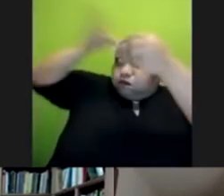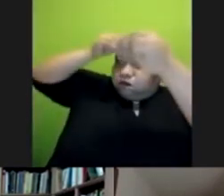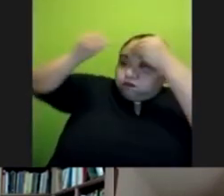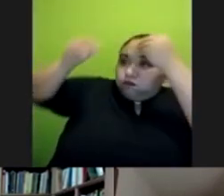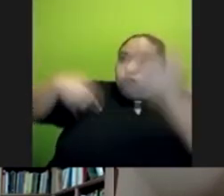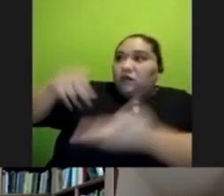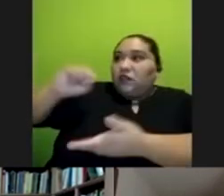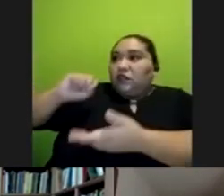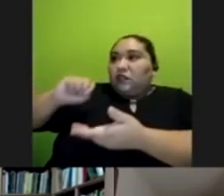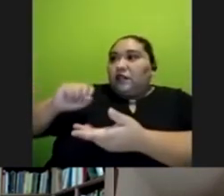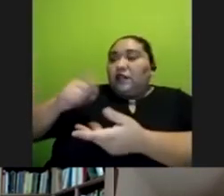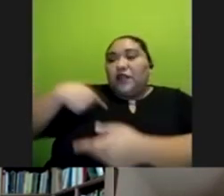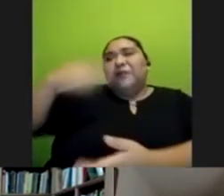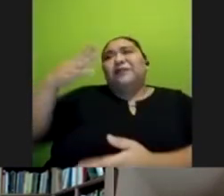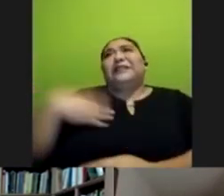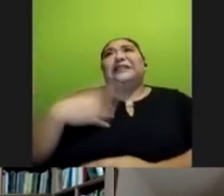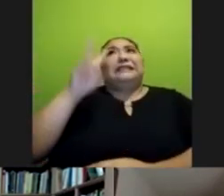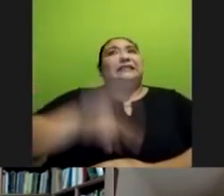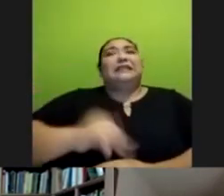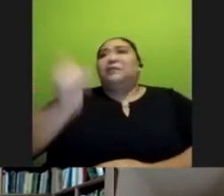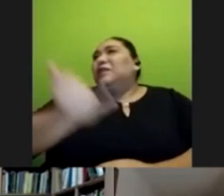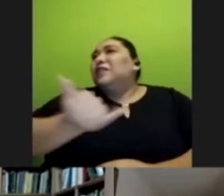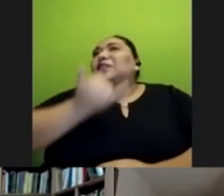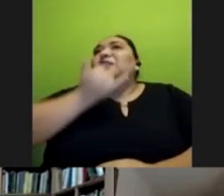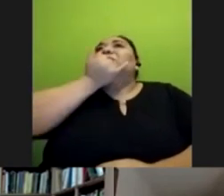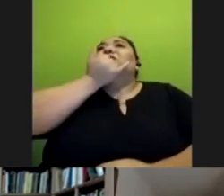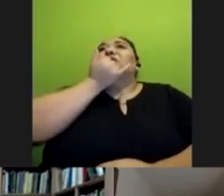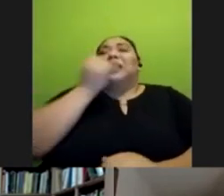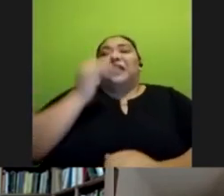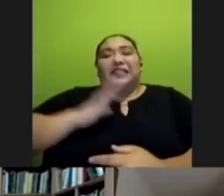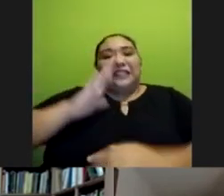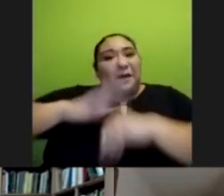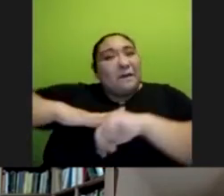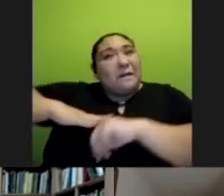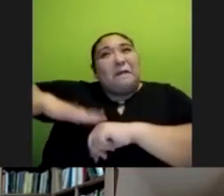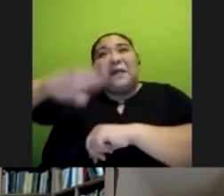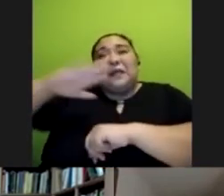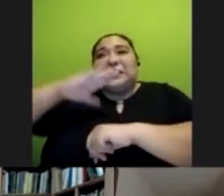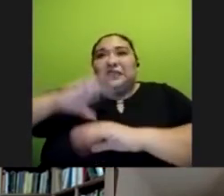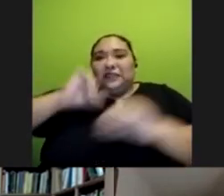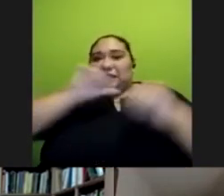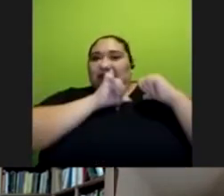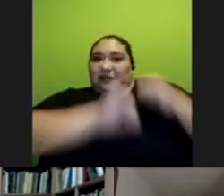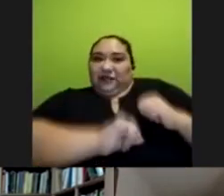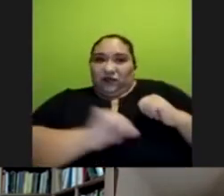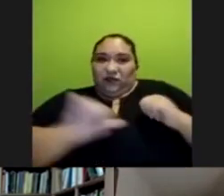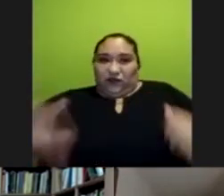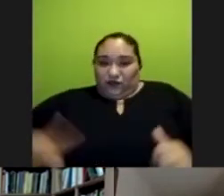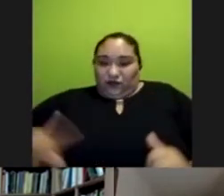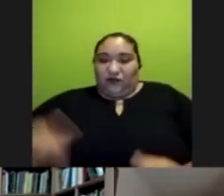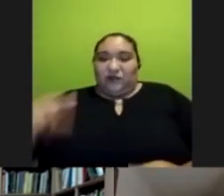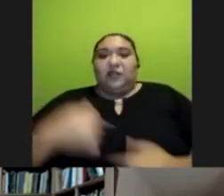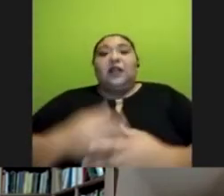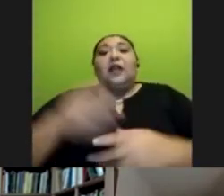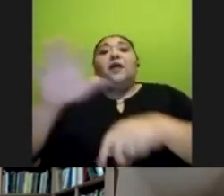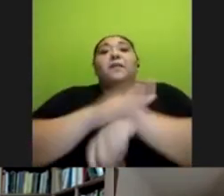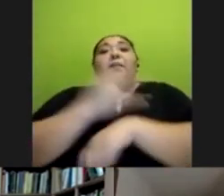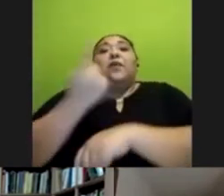altas autoridades, pero la familia juega uno de estos papeles. La familia tiende a reproducir